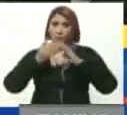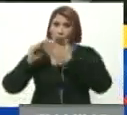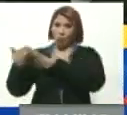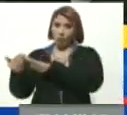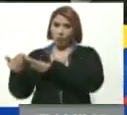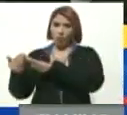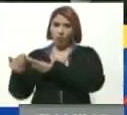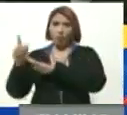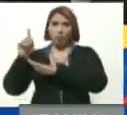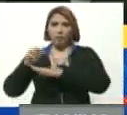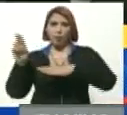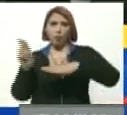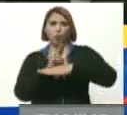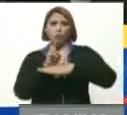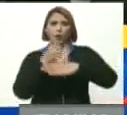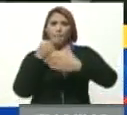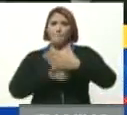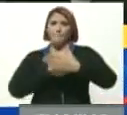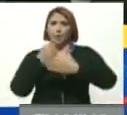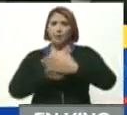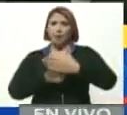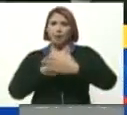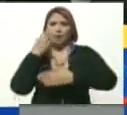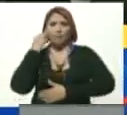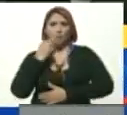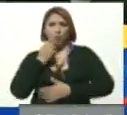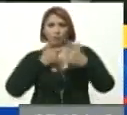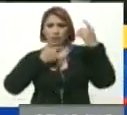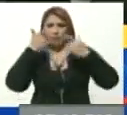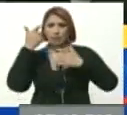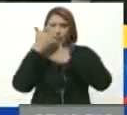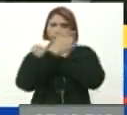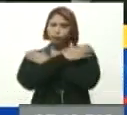a las unidades de batalla Bolívar Chávez, un abrazo también,